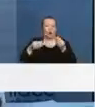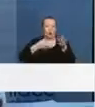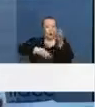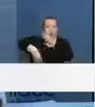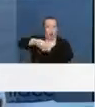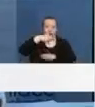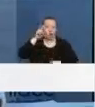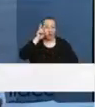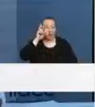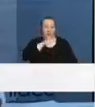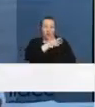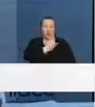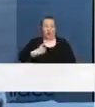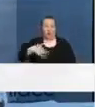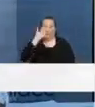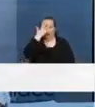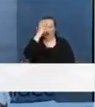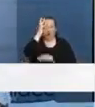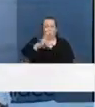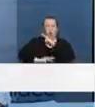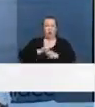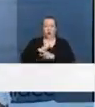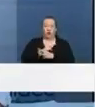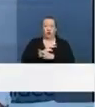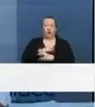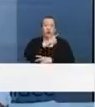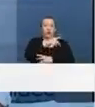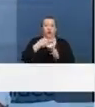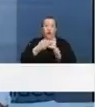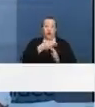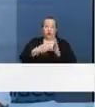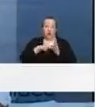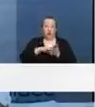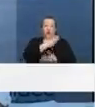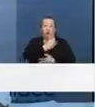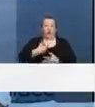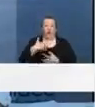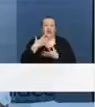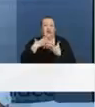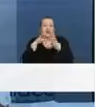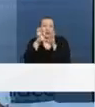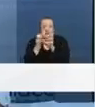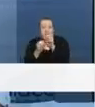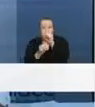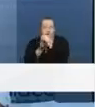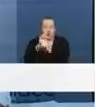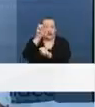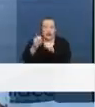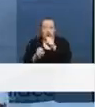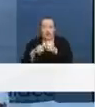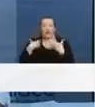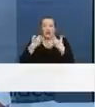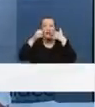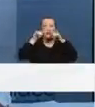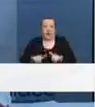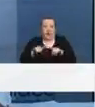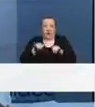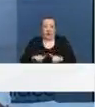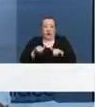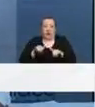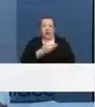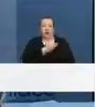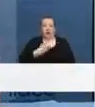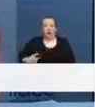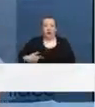que una vergüenza mundial y un presidente que se agarra con uñas y dientes al cargo un gobierno muerto clínicamente un país hecho